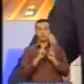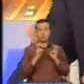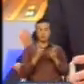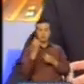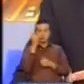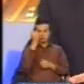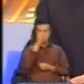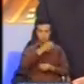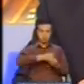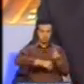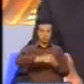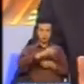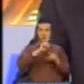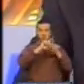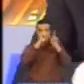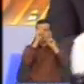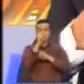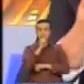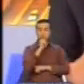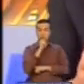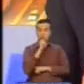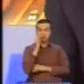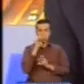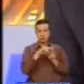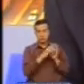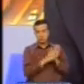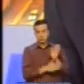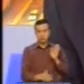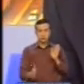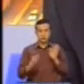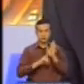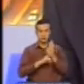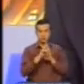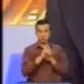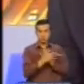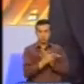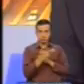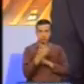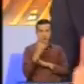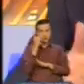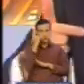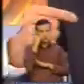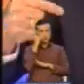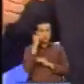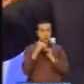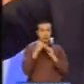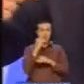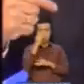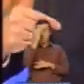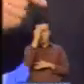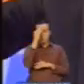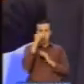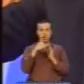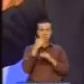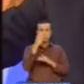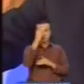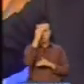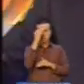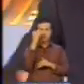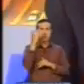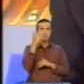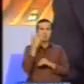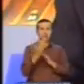inversión de parte del sector privado para entrar en esta ecuación de desarrollo. Porque si no, la tendencia de endeudamiento va a seguir increyendo